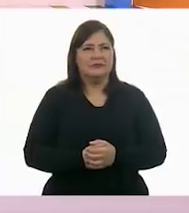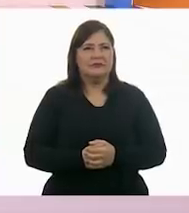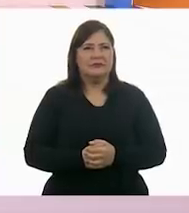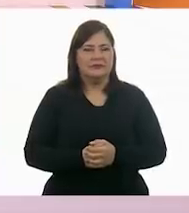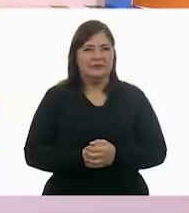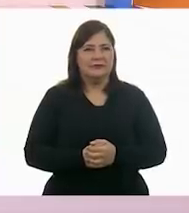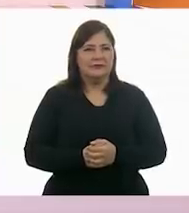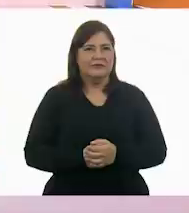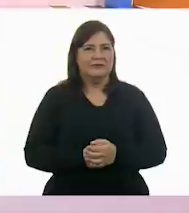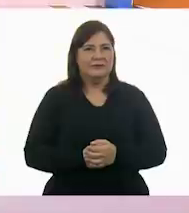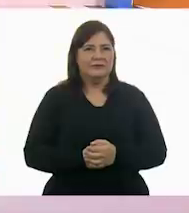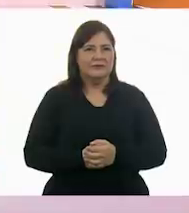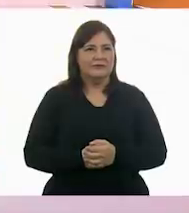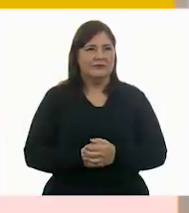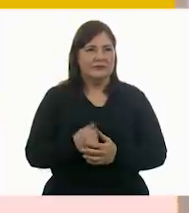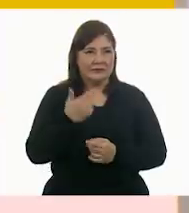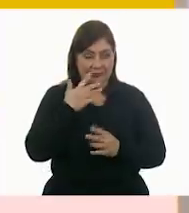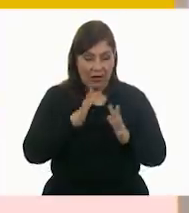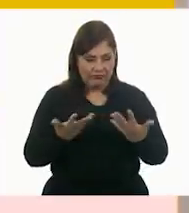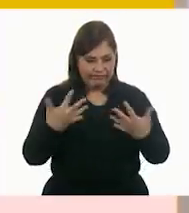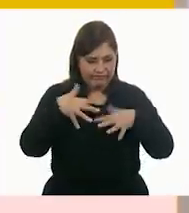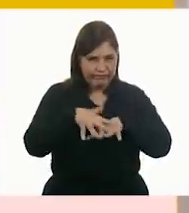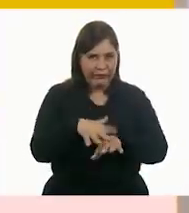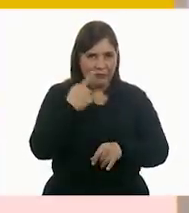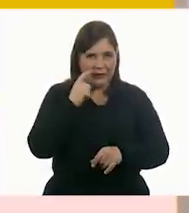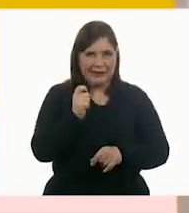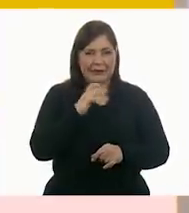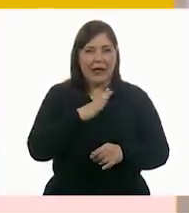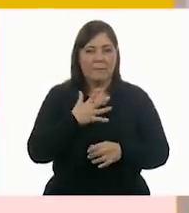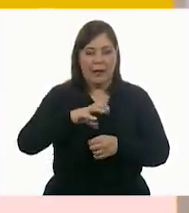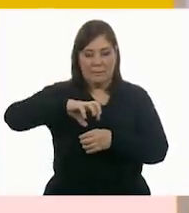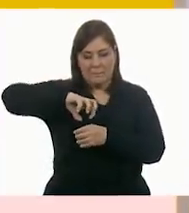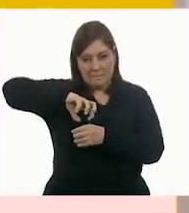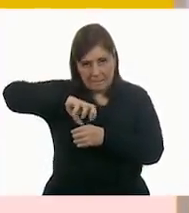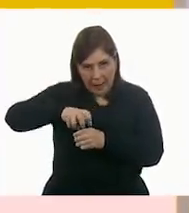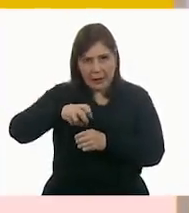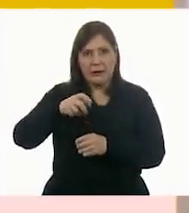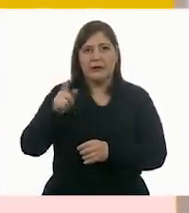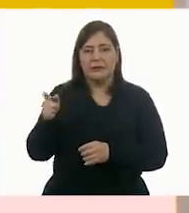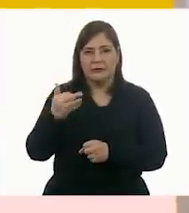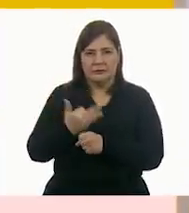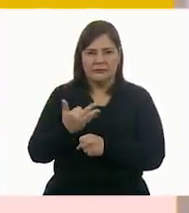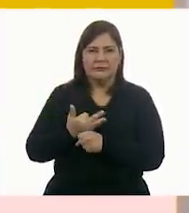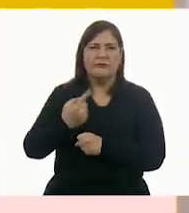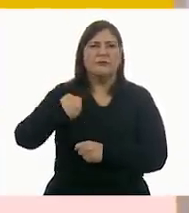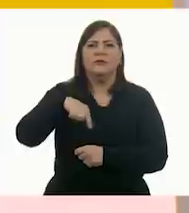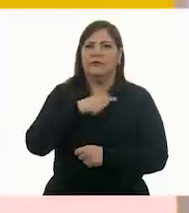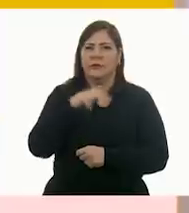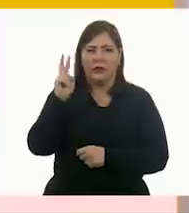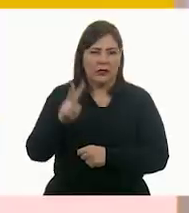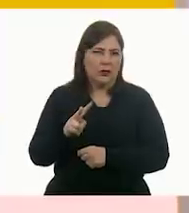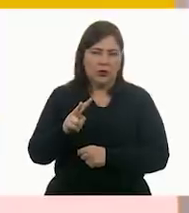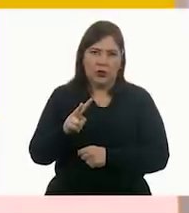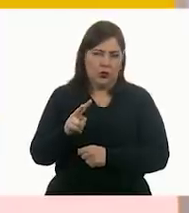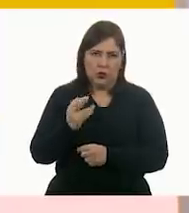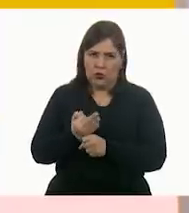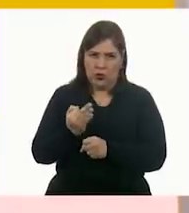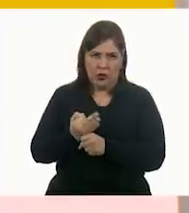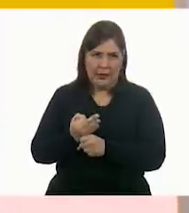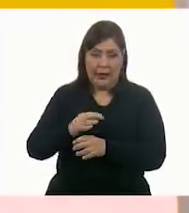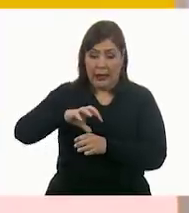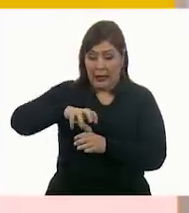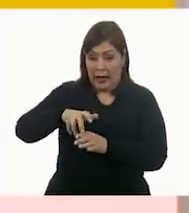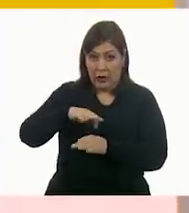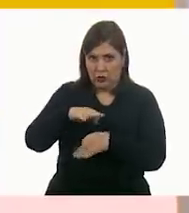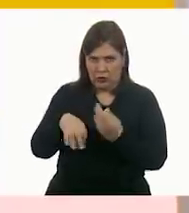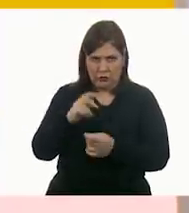Muy bien, mira, toda tu mezcla. Ahora tápalo. Muy bien. Ahorita nosotros no lo vamos a cerrar del